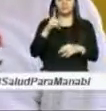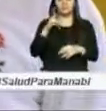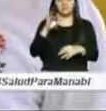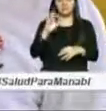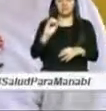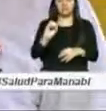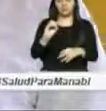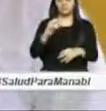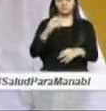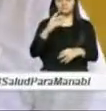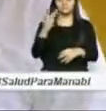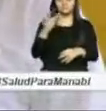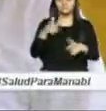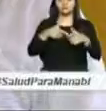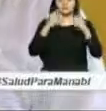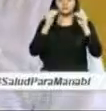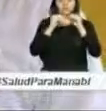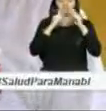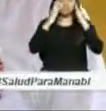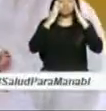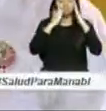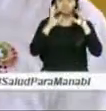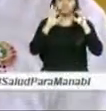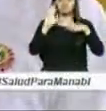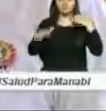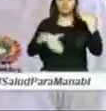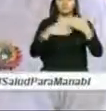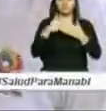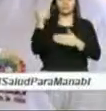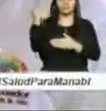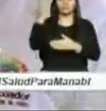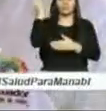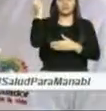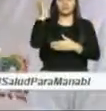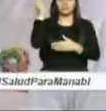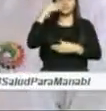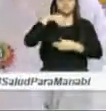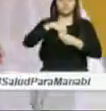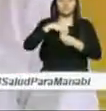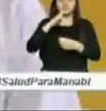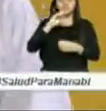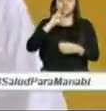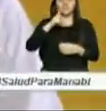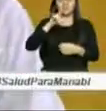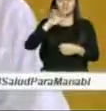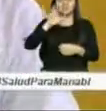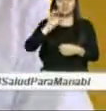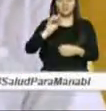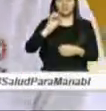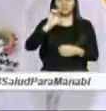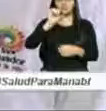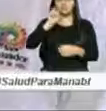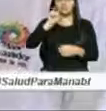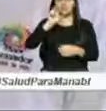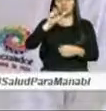y Ciénega Grande, para atender estos sectores, ¿no? Para atender emergencias en Bachillero, La Estancilla, Cerro Verde y Ciénega